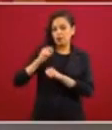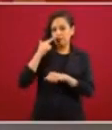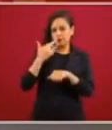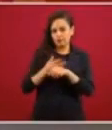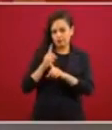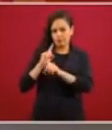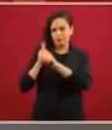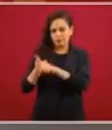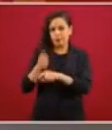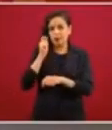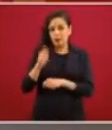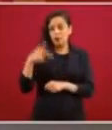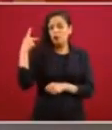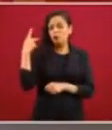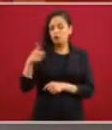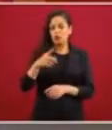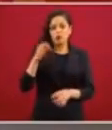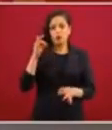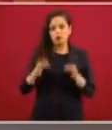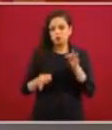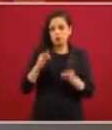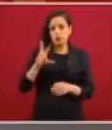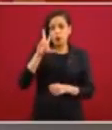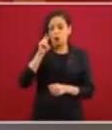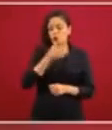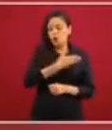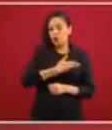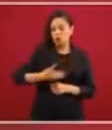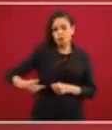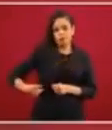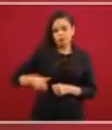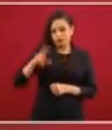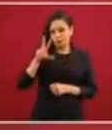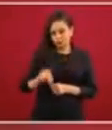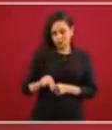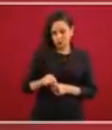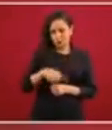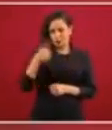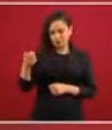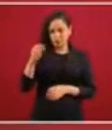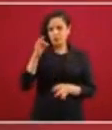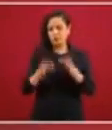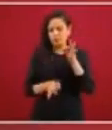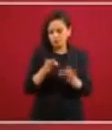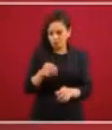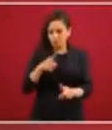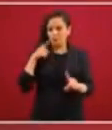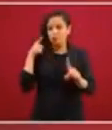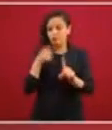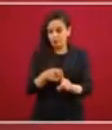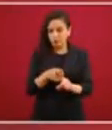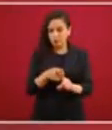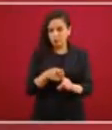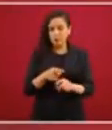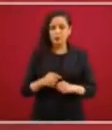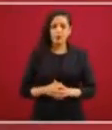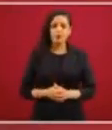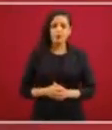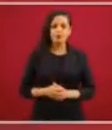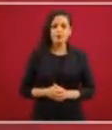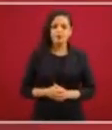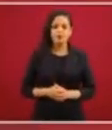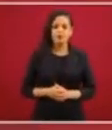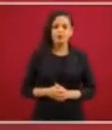instancia el Poder Judicial, no el Poder Ejecutivo, sino el Judicial, y en el caso del